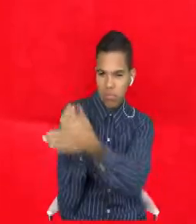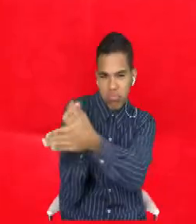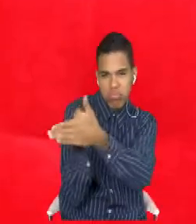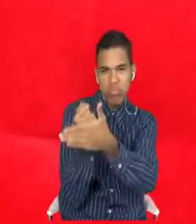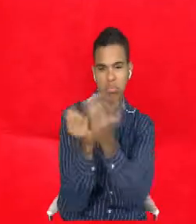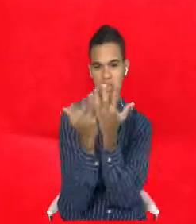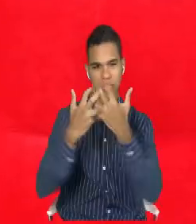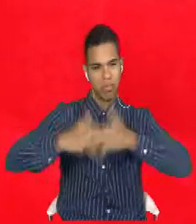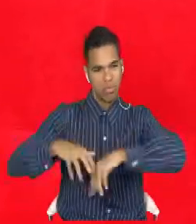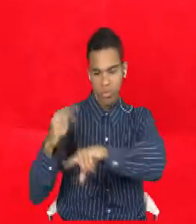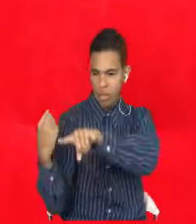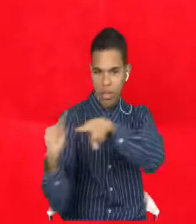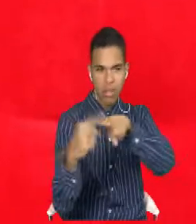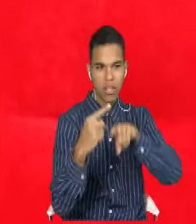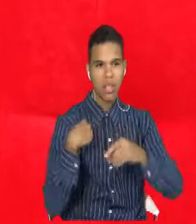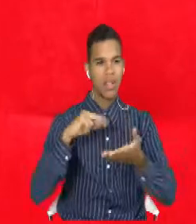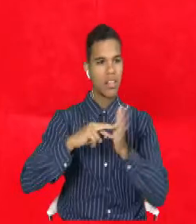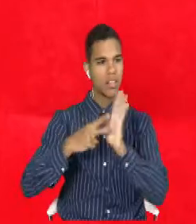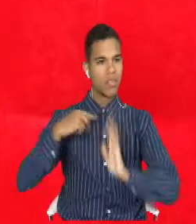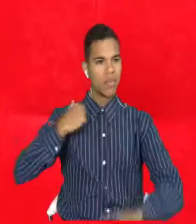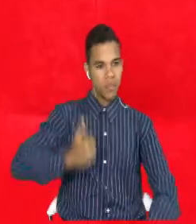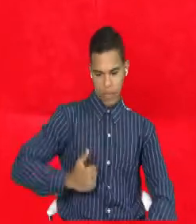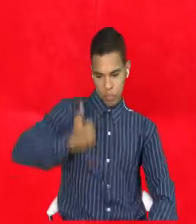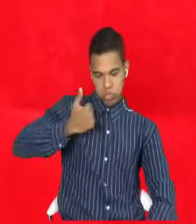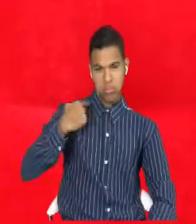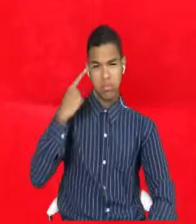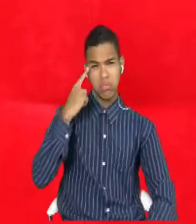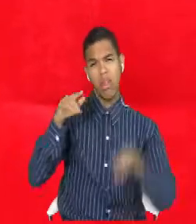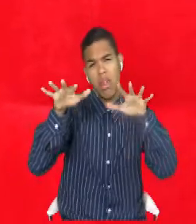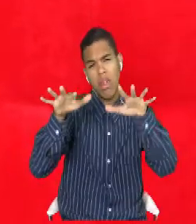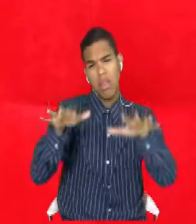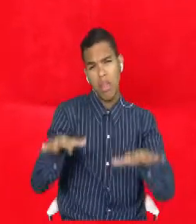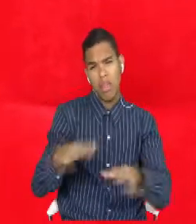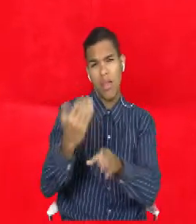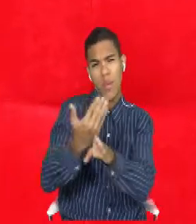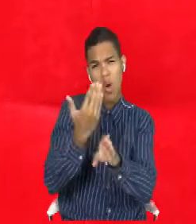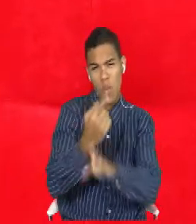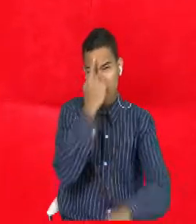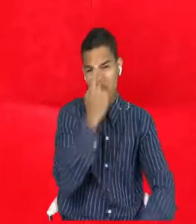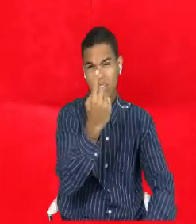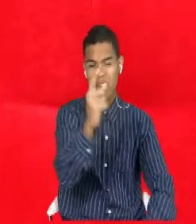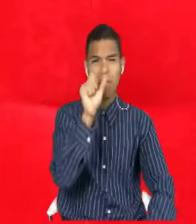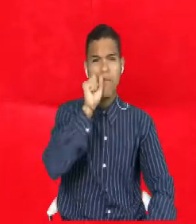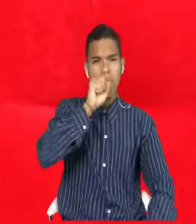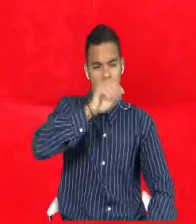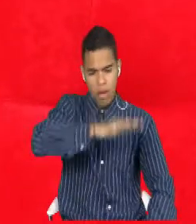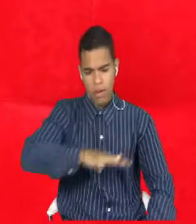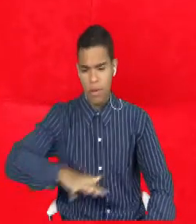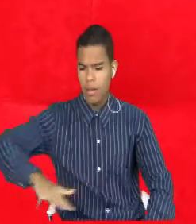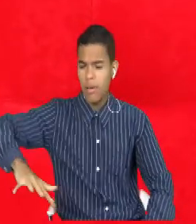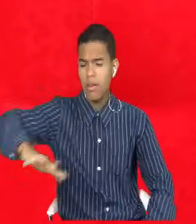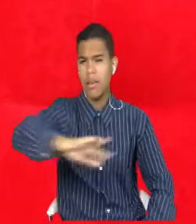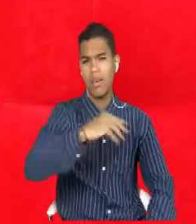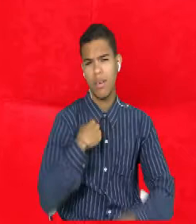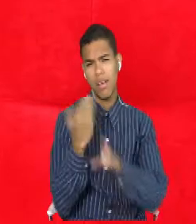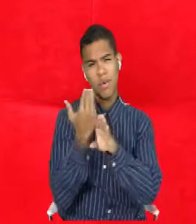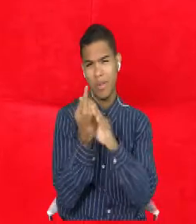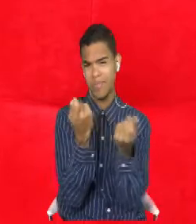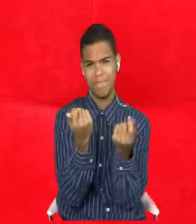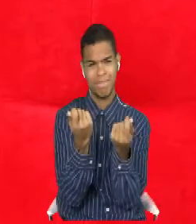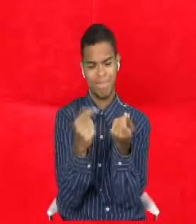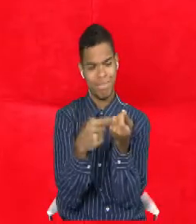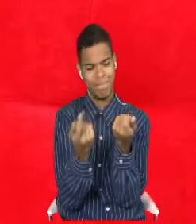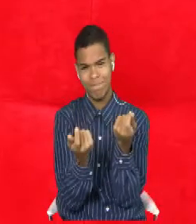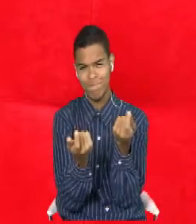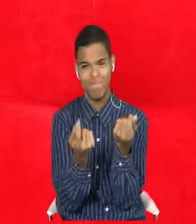pues aprovechando un poco la coyuntura que ha tenido la ciudad en la crisis económica, nos vimos como